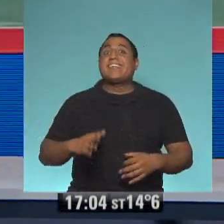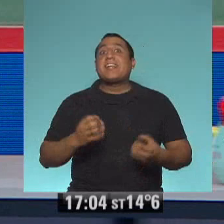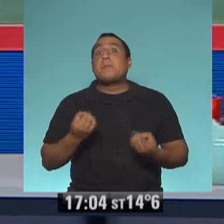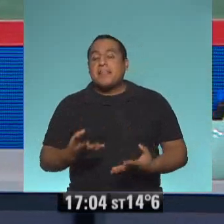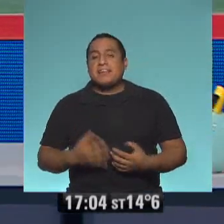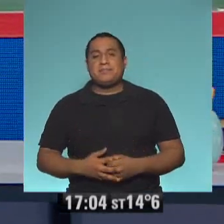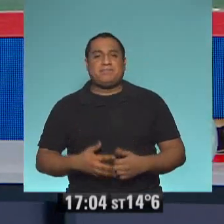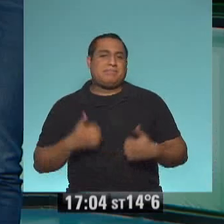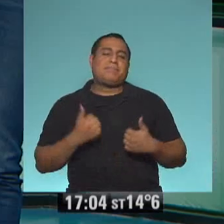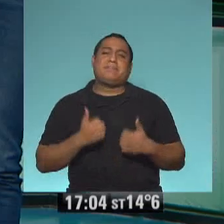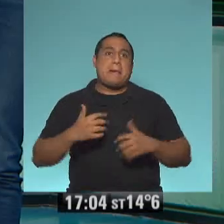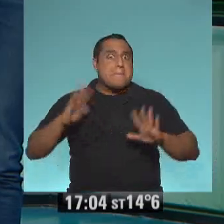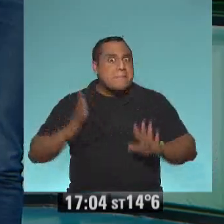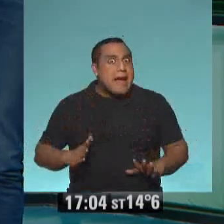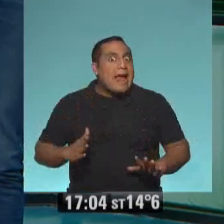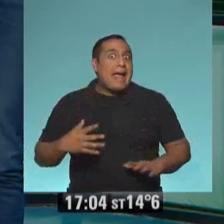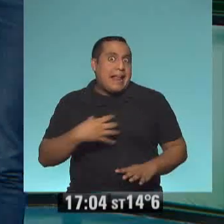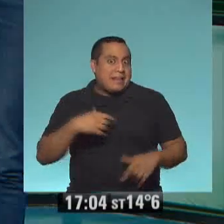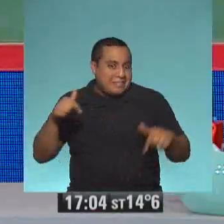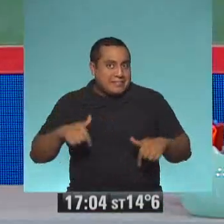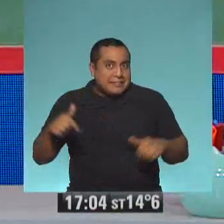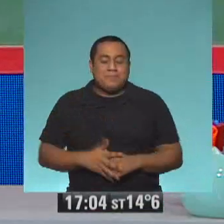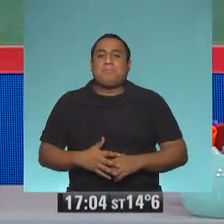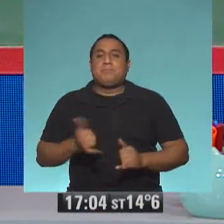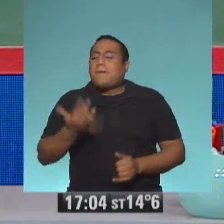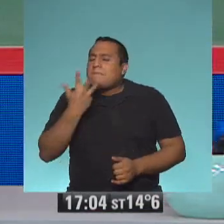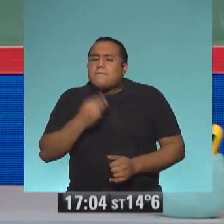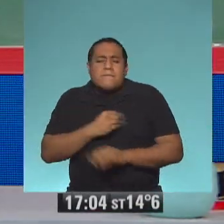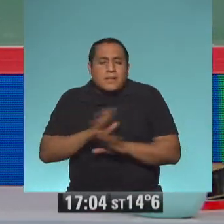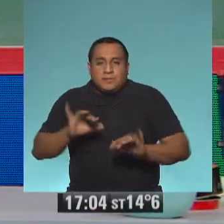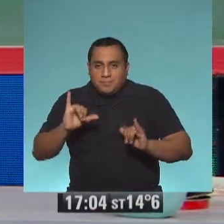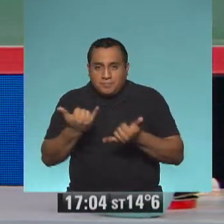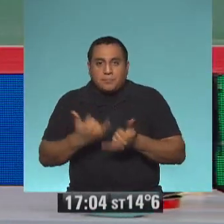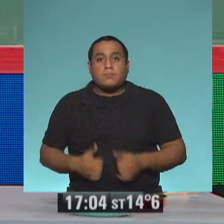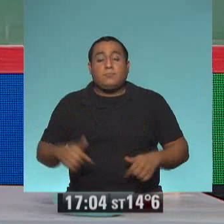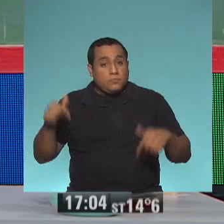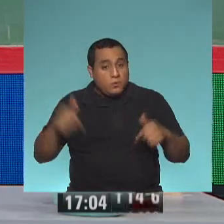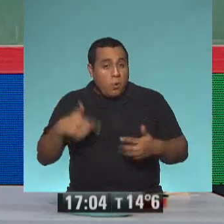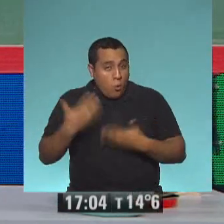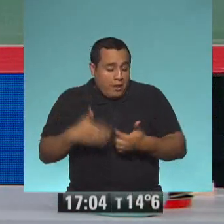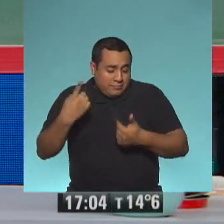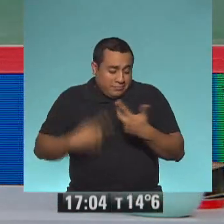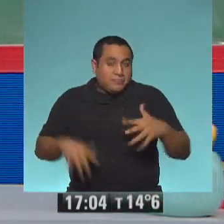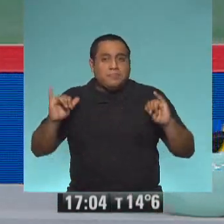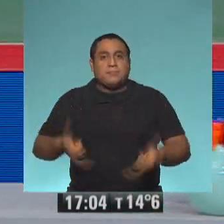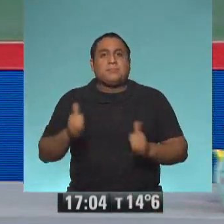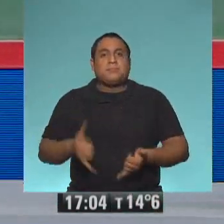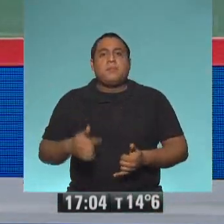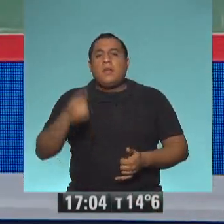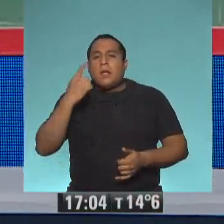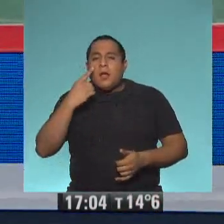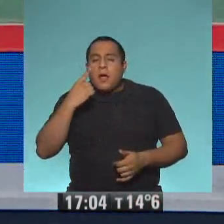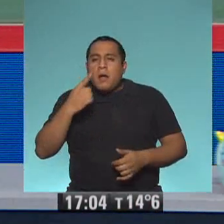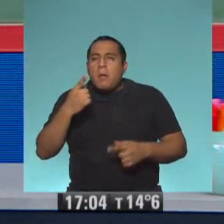en la clase de hoy bueno pues no me encanta tenemos mucho para jugar así que vamos a hacer con un